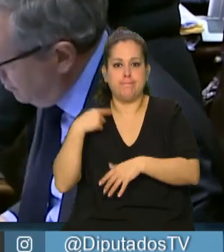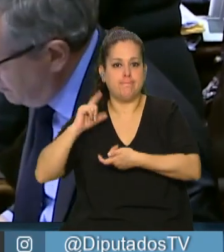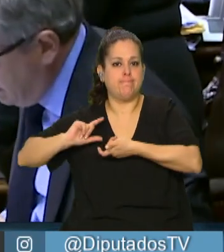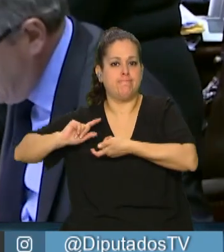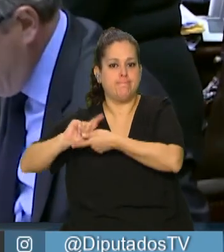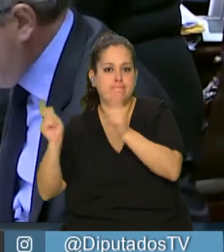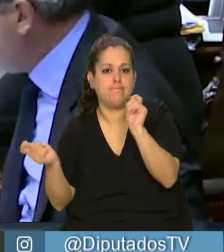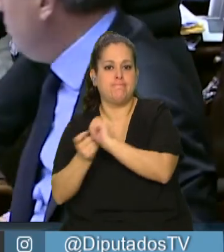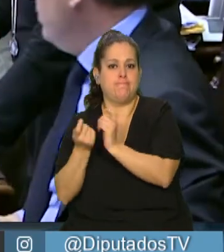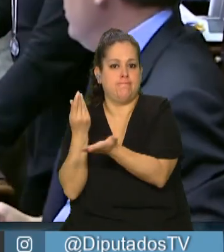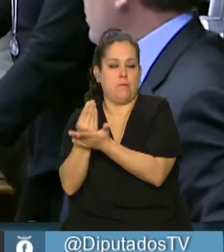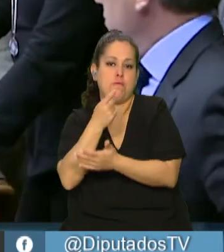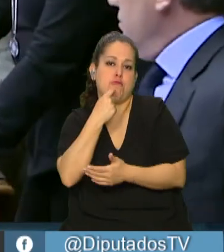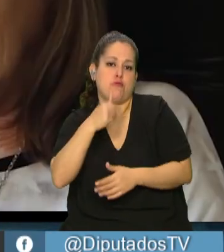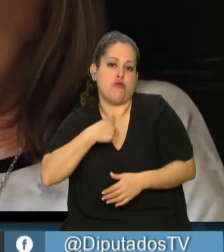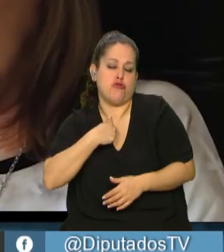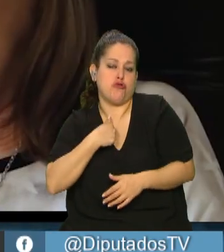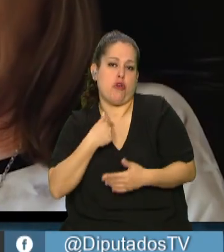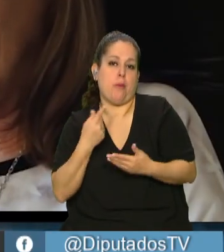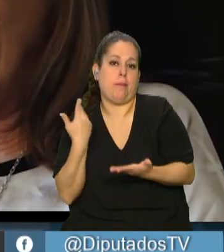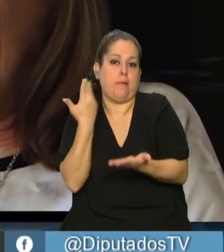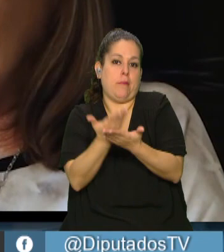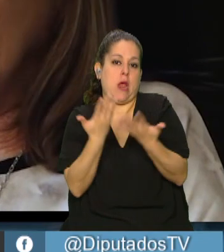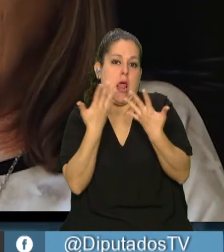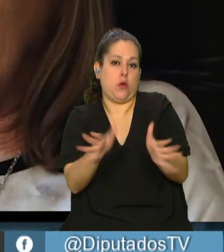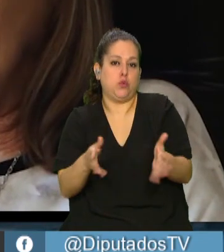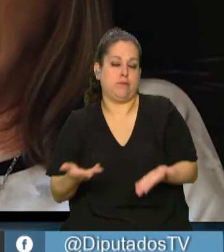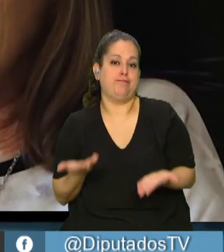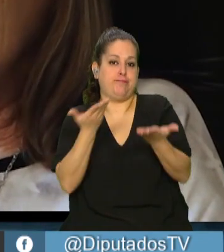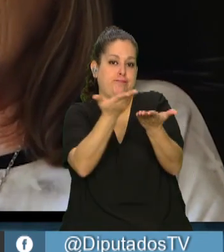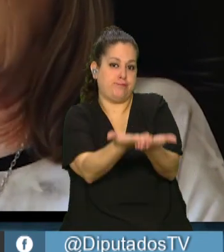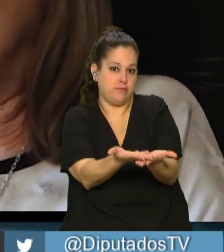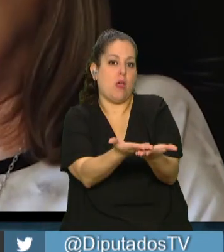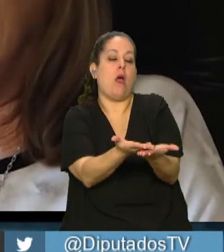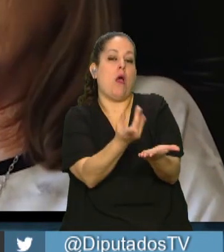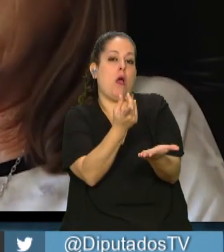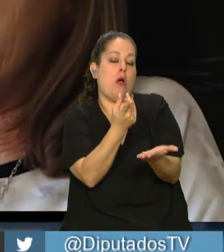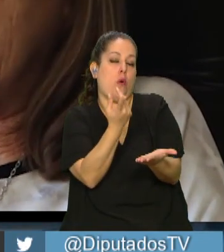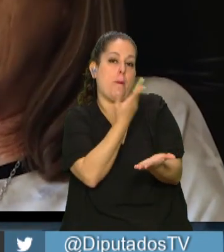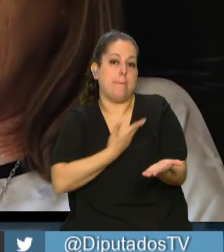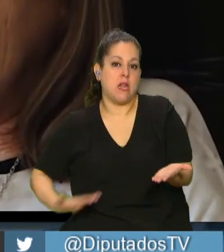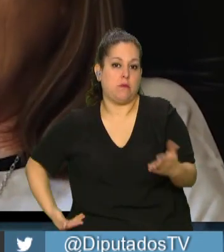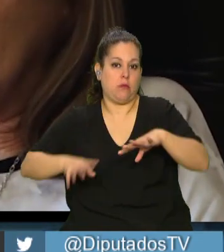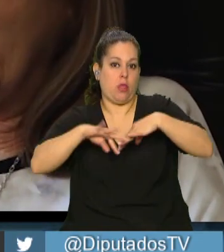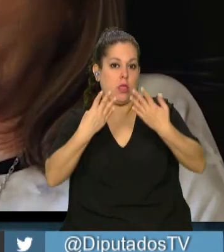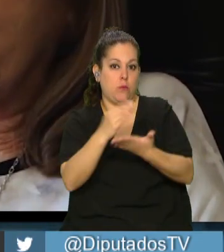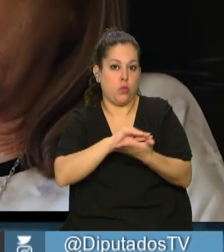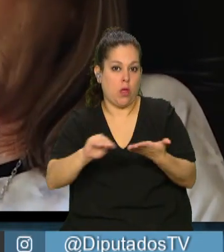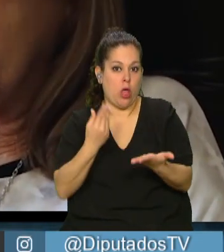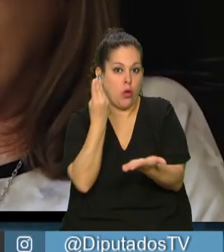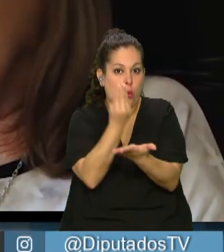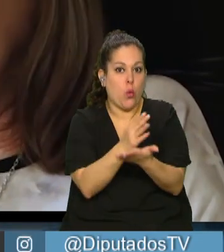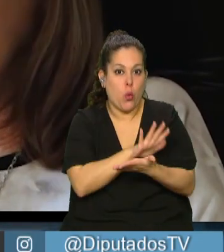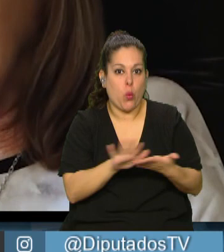es, al menos en mi caso, es presentar la renuncia cada vez que eligen un presidente nuevo de la Cámara,